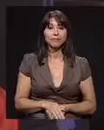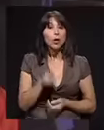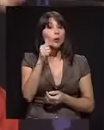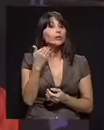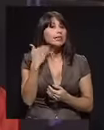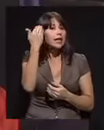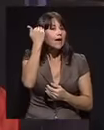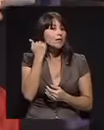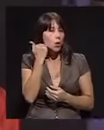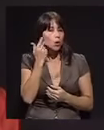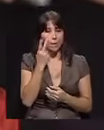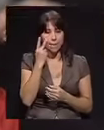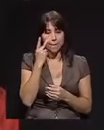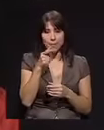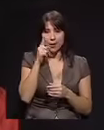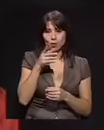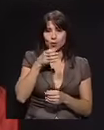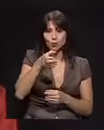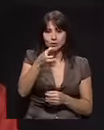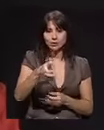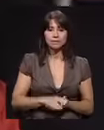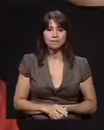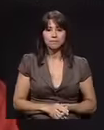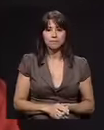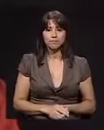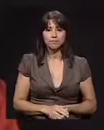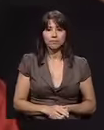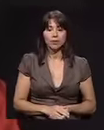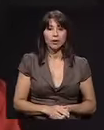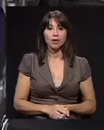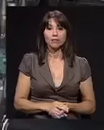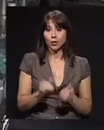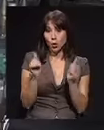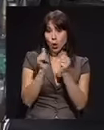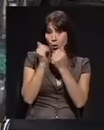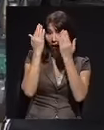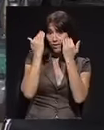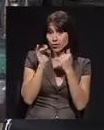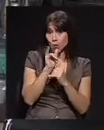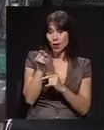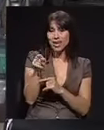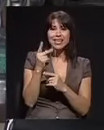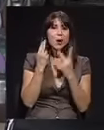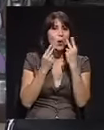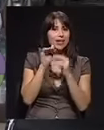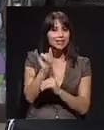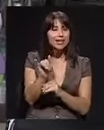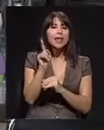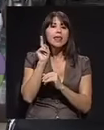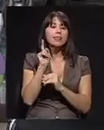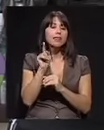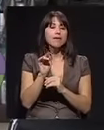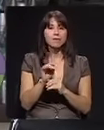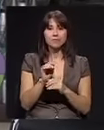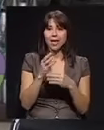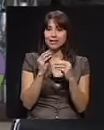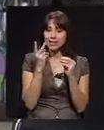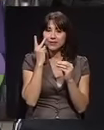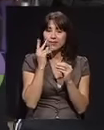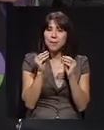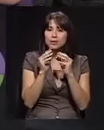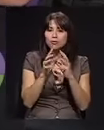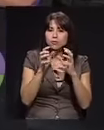usted tiene el cabello corto, tome nota del siguiente consejo. Con el tipo de cabello que ella tiene y con el corte es dando un poco más de volumen en esta parte de